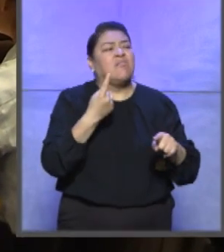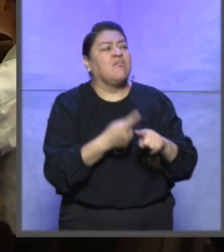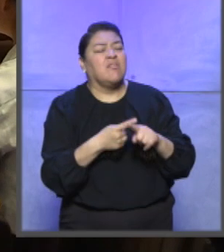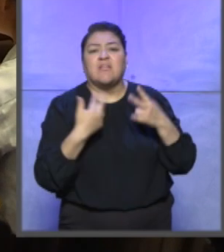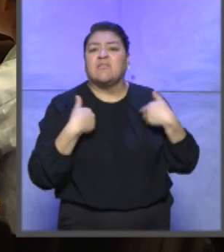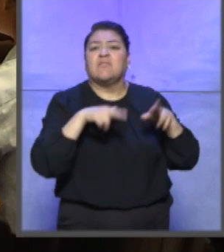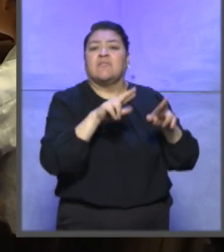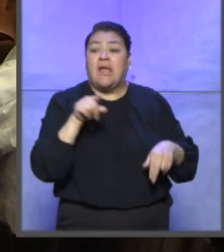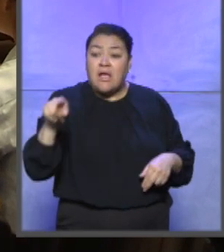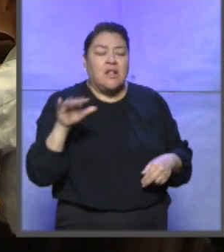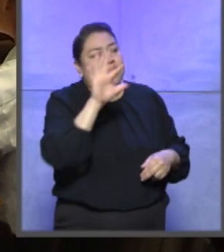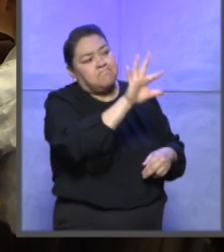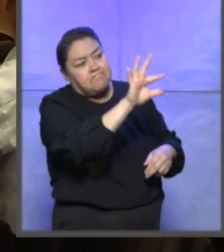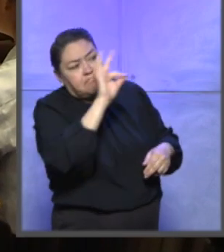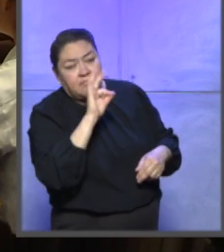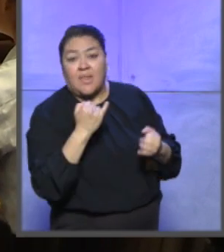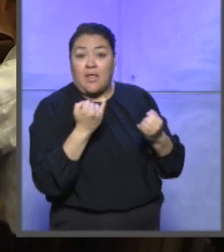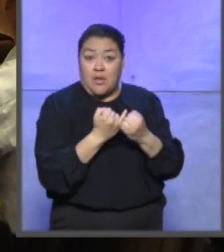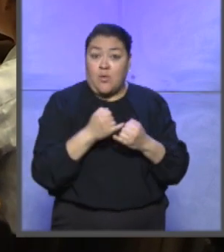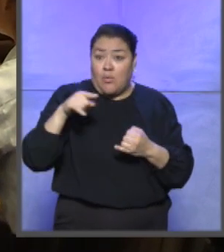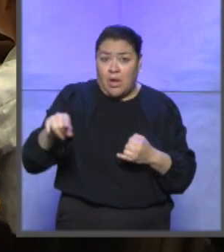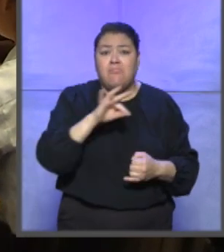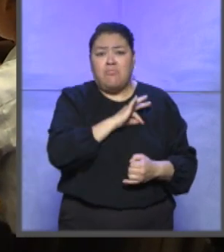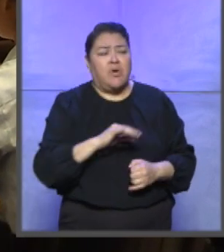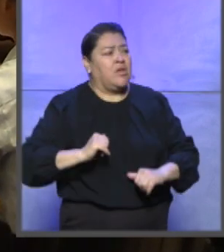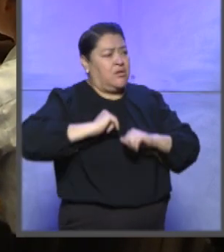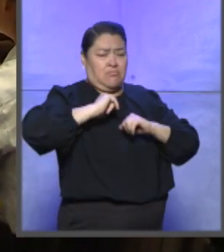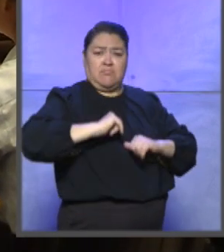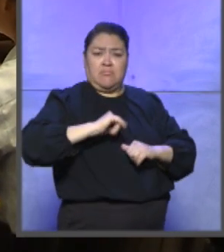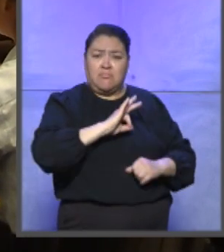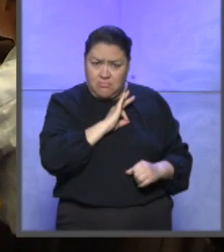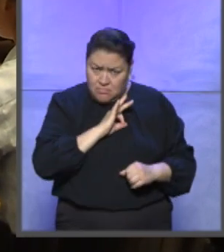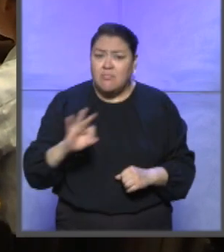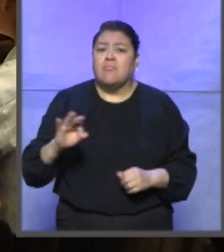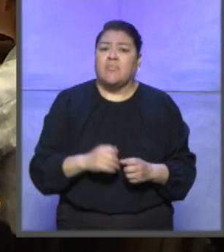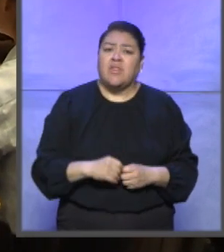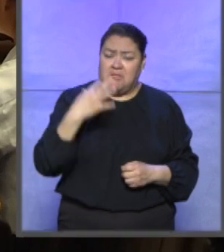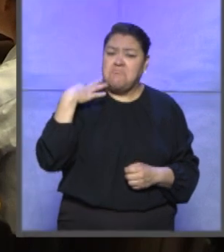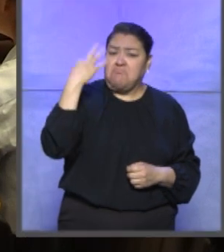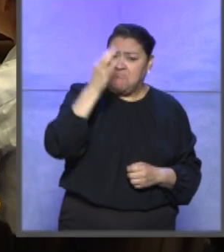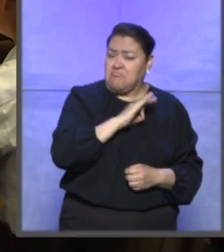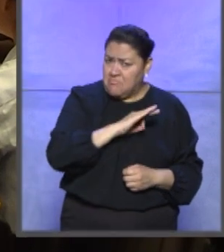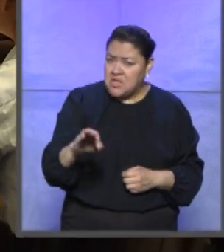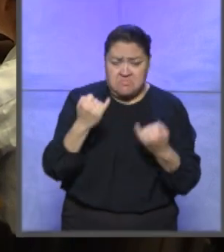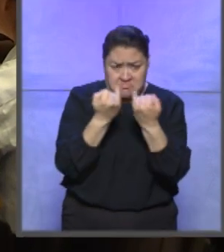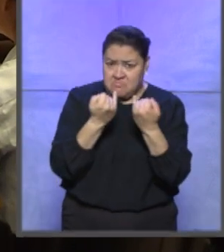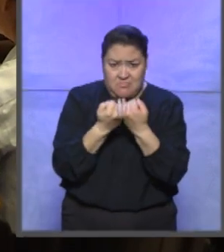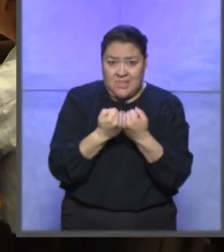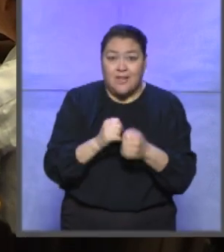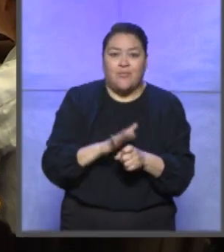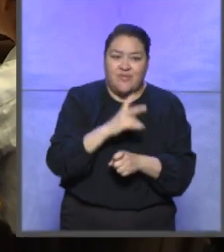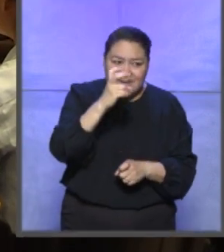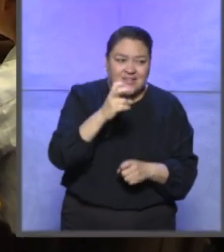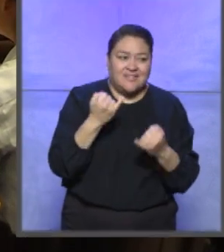les representen, así como buscar espacios para ocupar cargos de elección popular, ¿por qué no? Y por eso